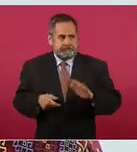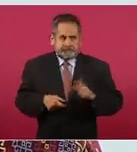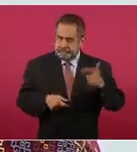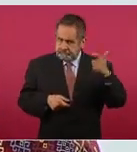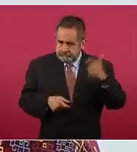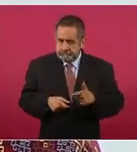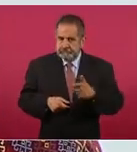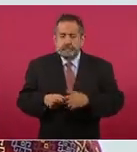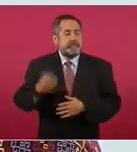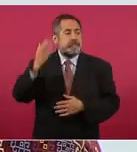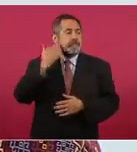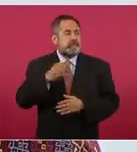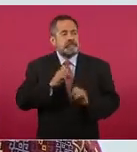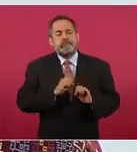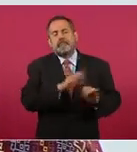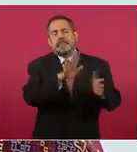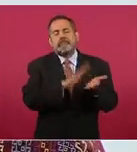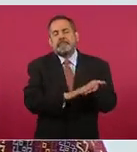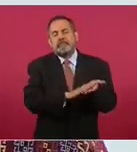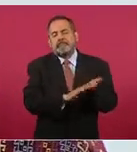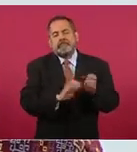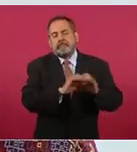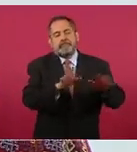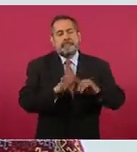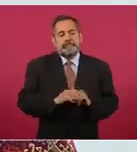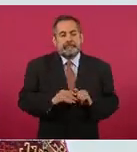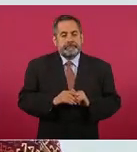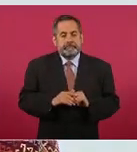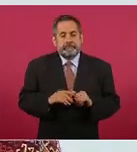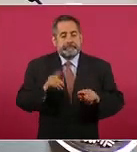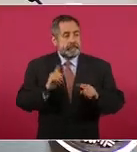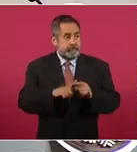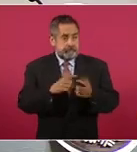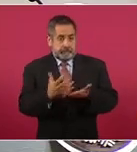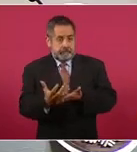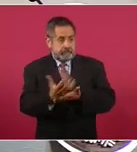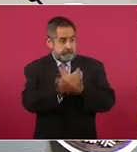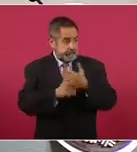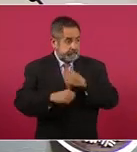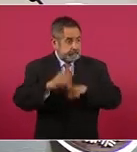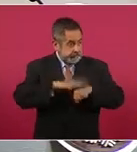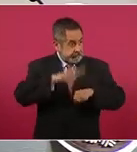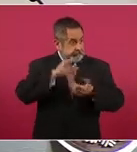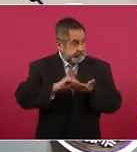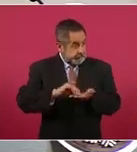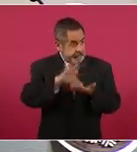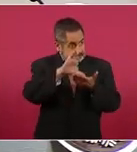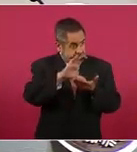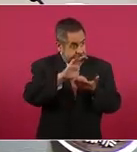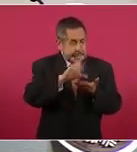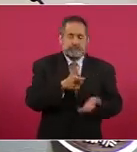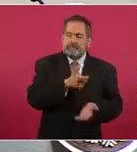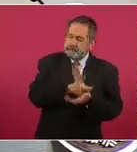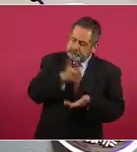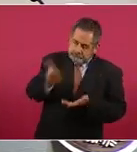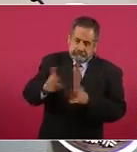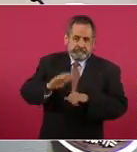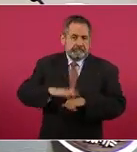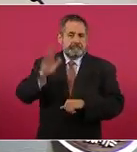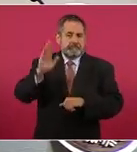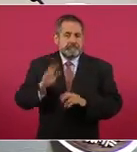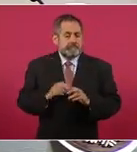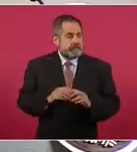existen condonaciones de impuestos y quien gana más tiene el deber cívico de pagar más y